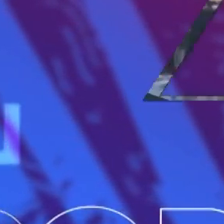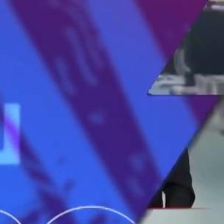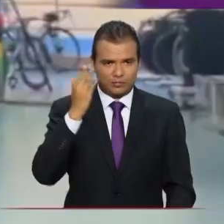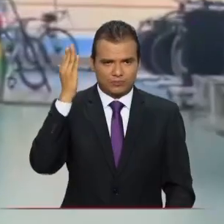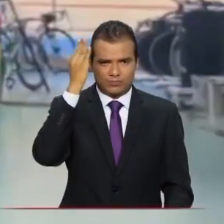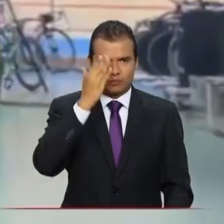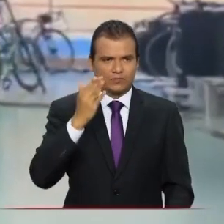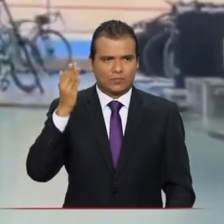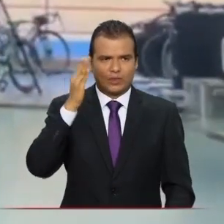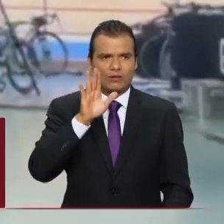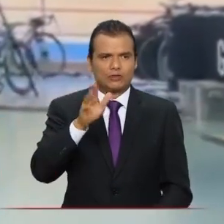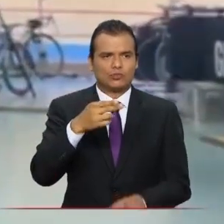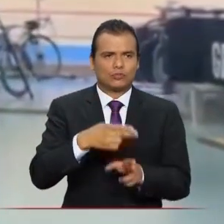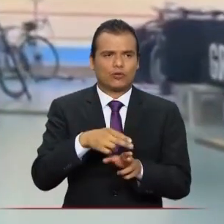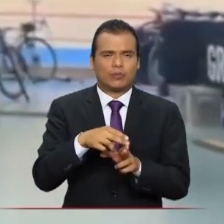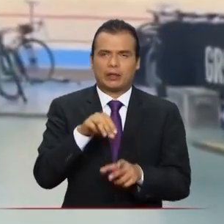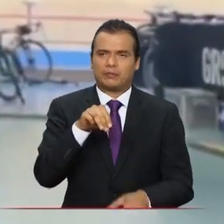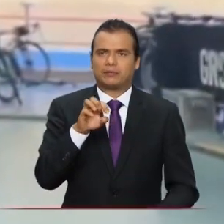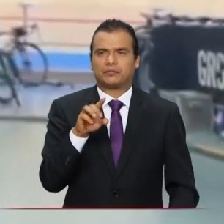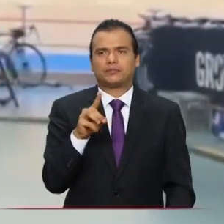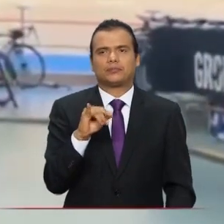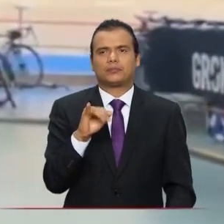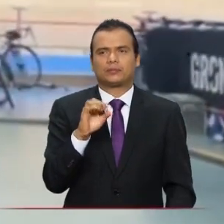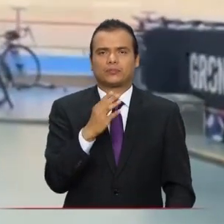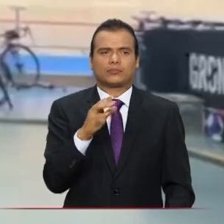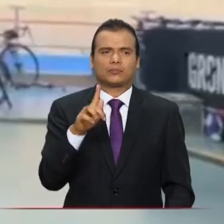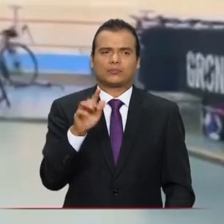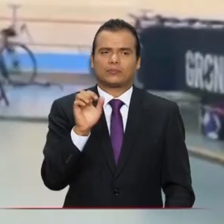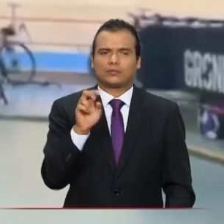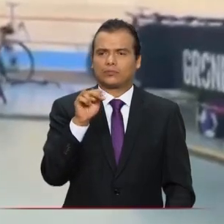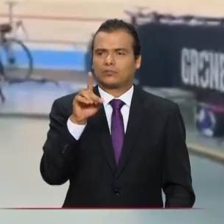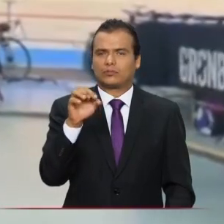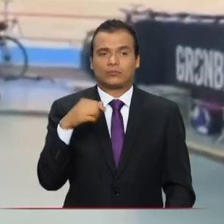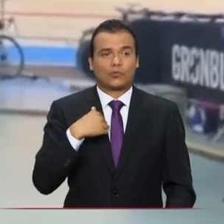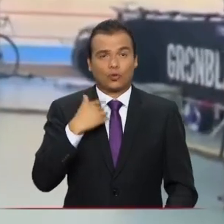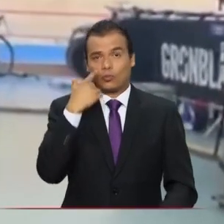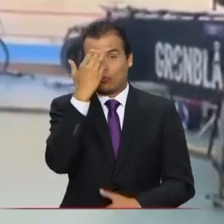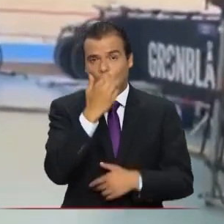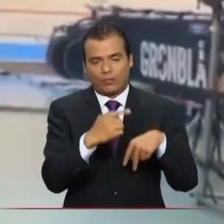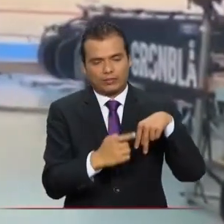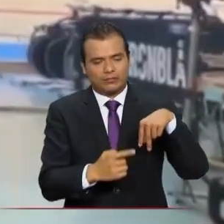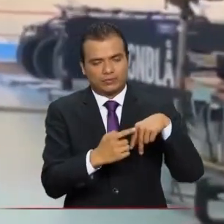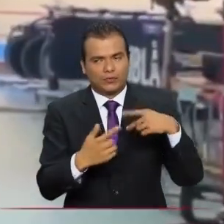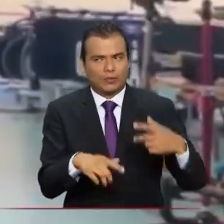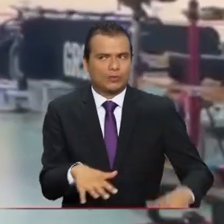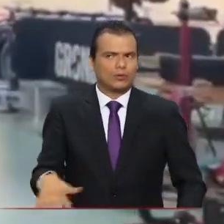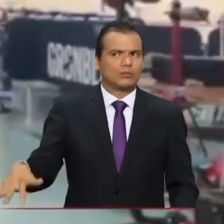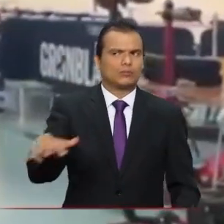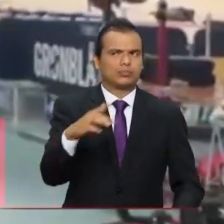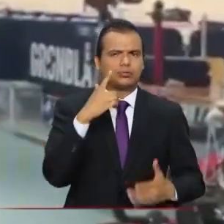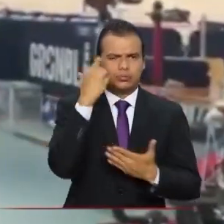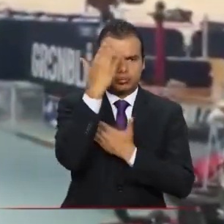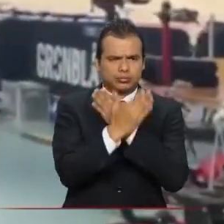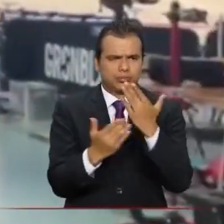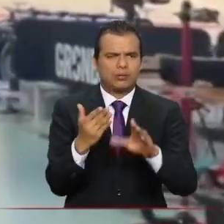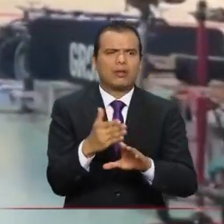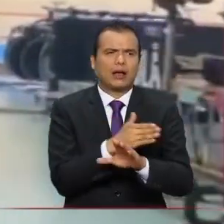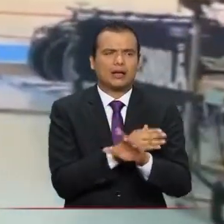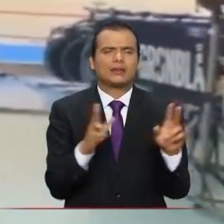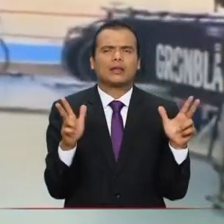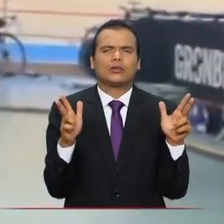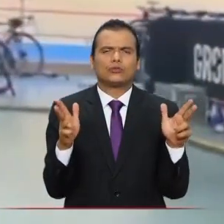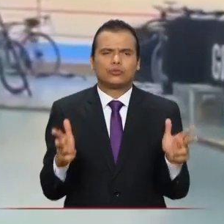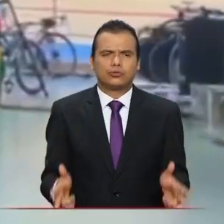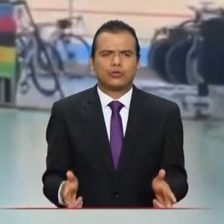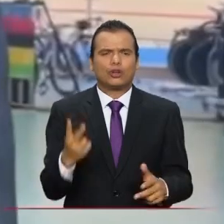Hoy en la pista, probándola, probando cómo vienen las piernas. Ya hemos tenido dos noches de descanso y bueno,